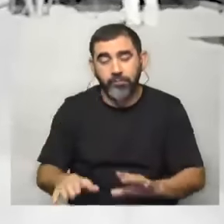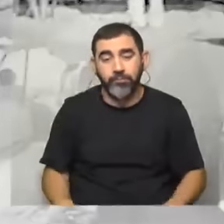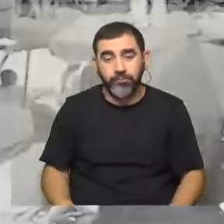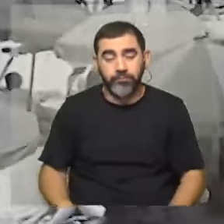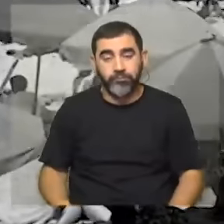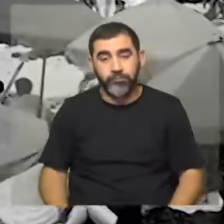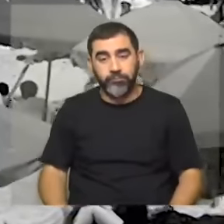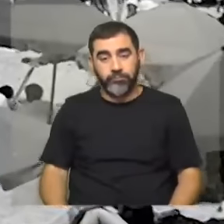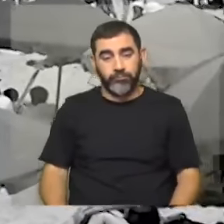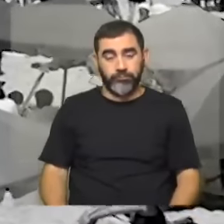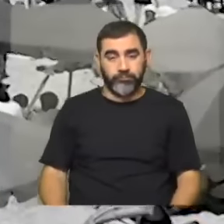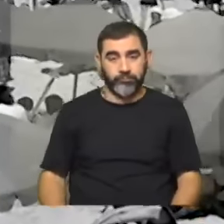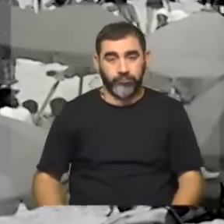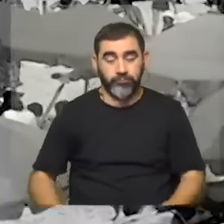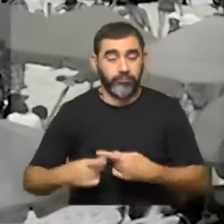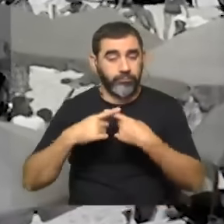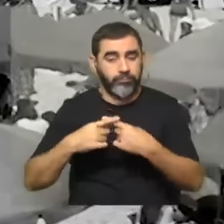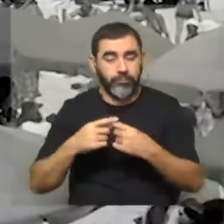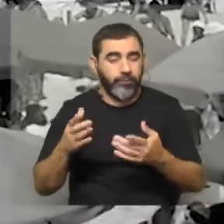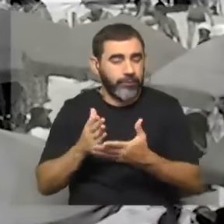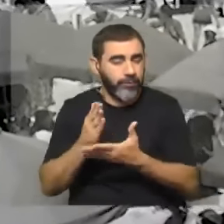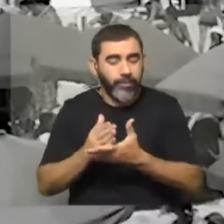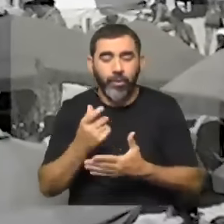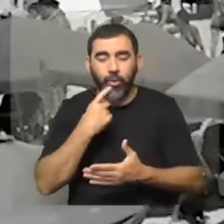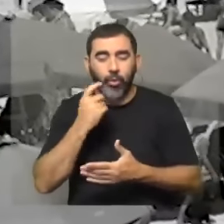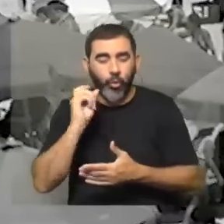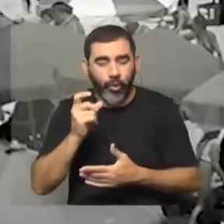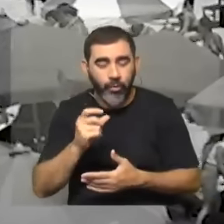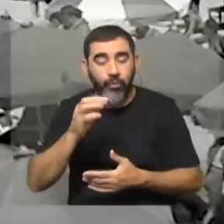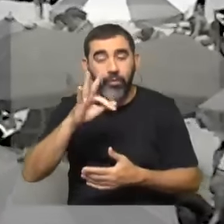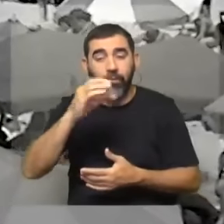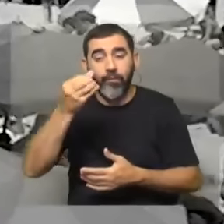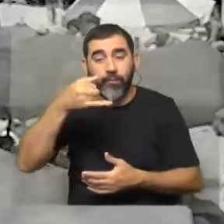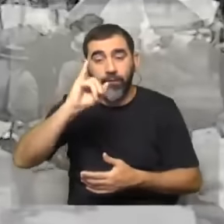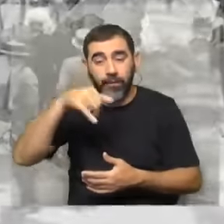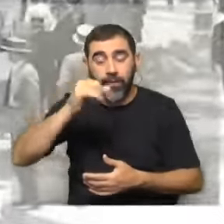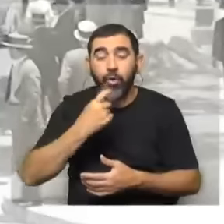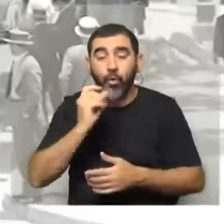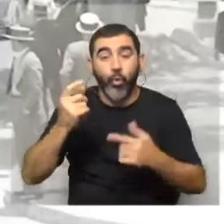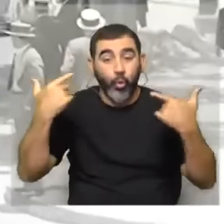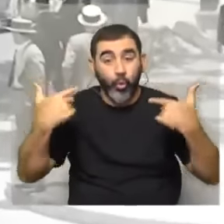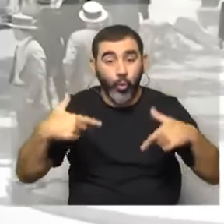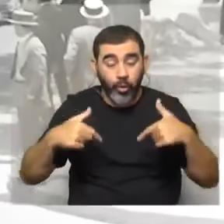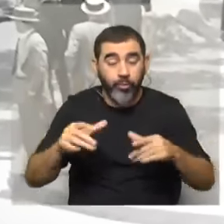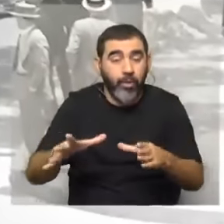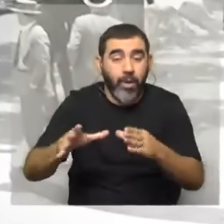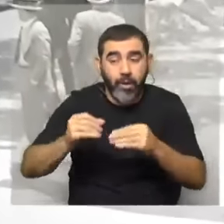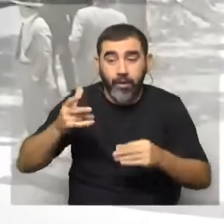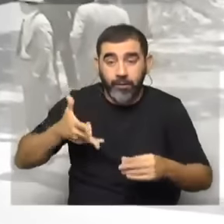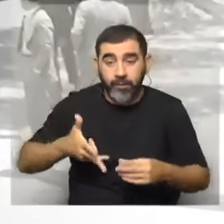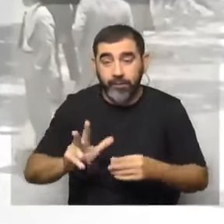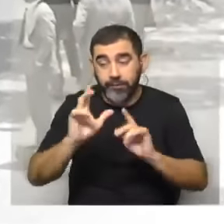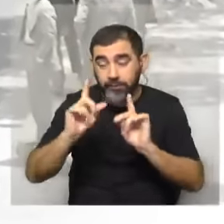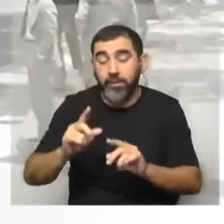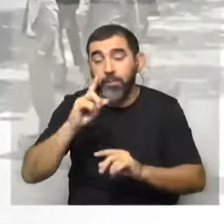debate era en torno a figuras del partido Colorado fabini era intendente del partido Colorado y fue el que adoptó esa fecha